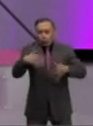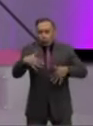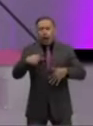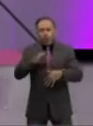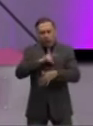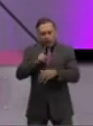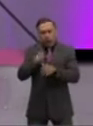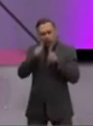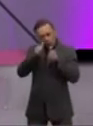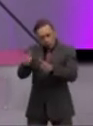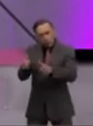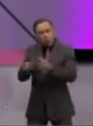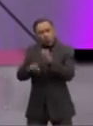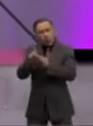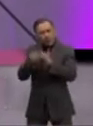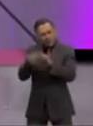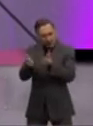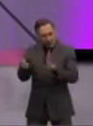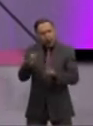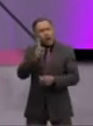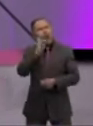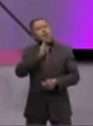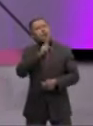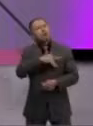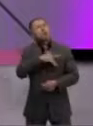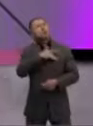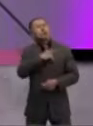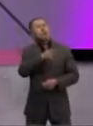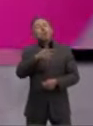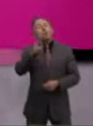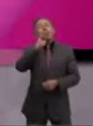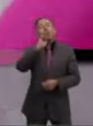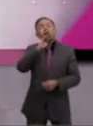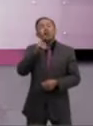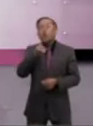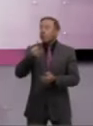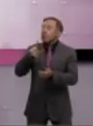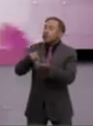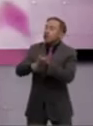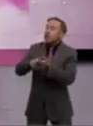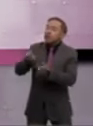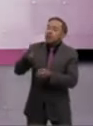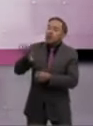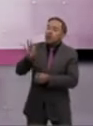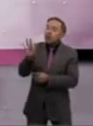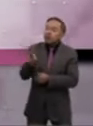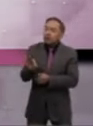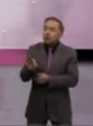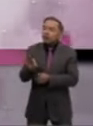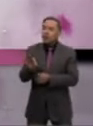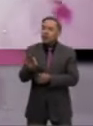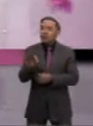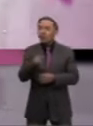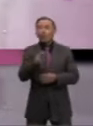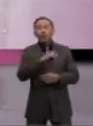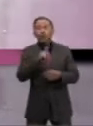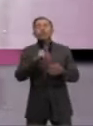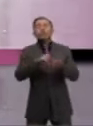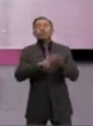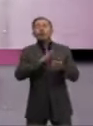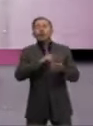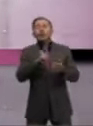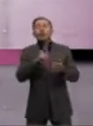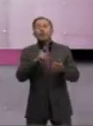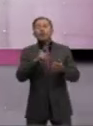tan sensible como para pensar qué hace una madre con sus hijos cuando tiene que trabajar. 35% del padrón de las estancias infantiles, Sonora, eran